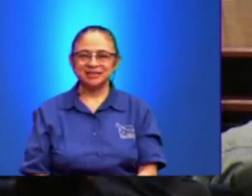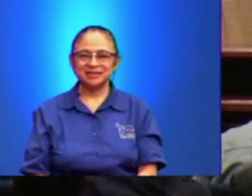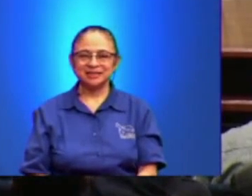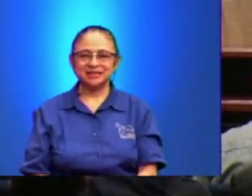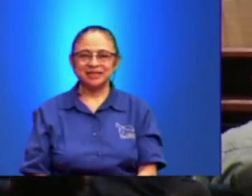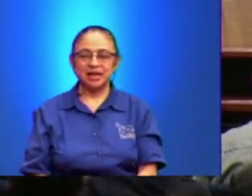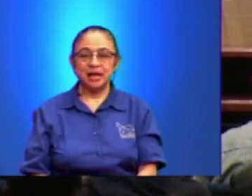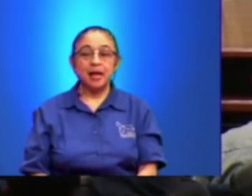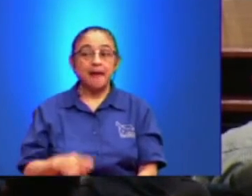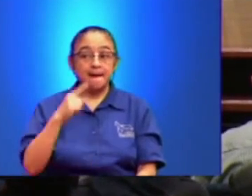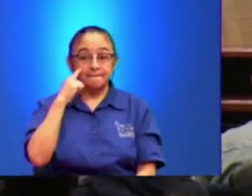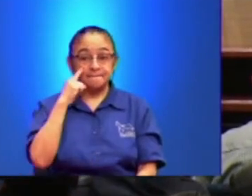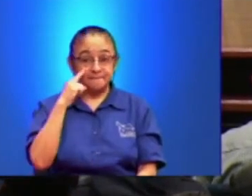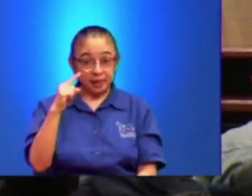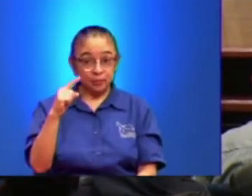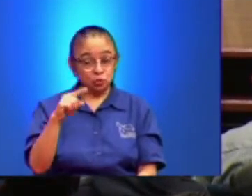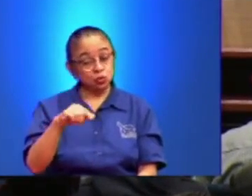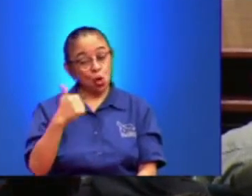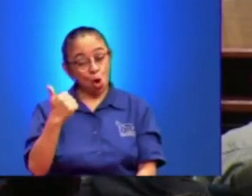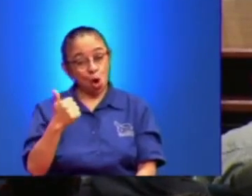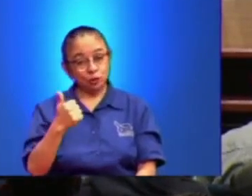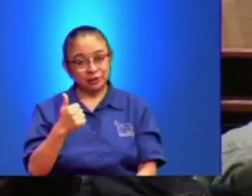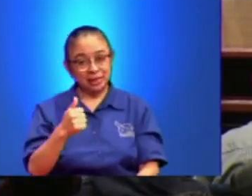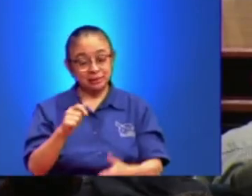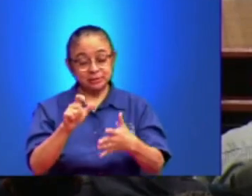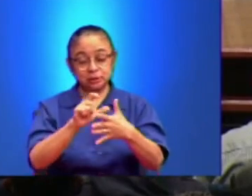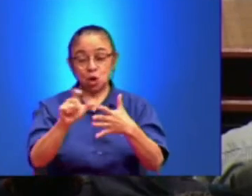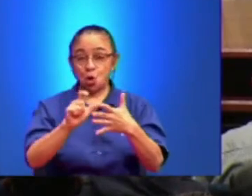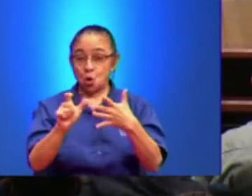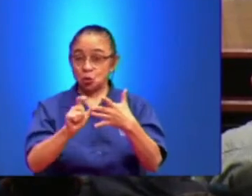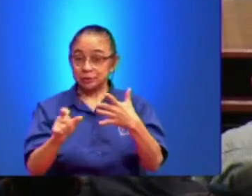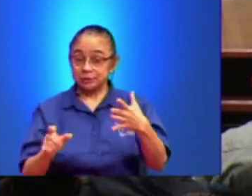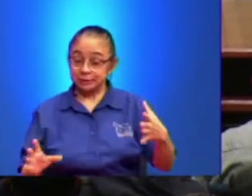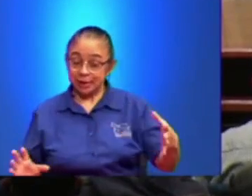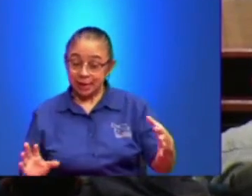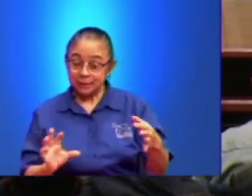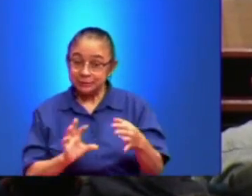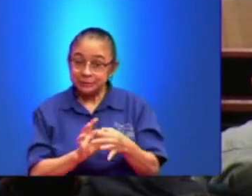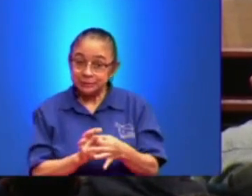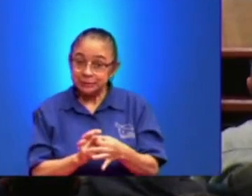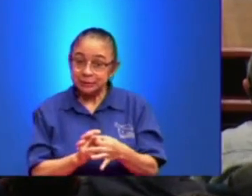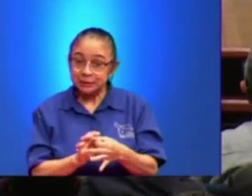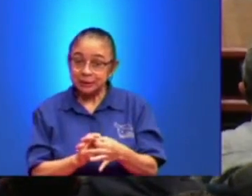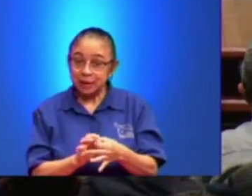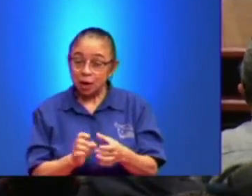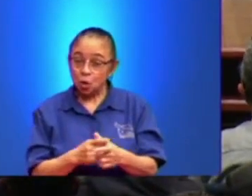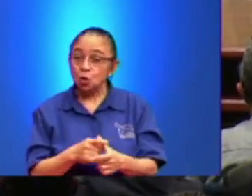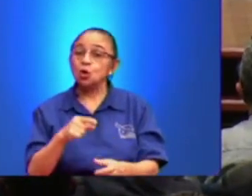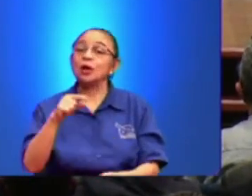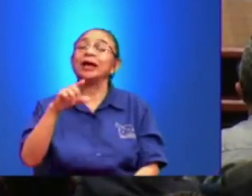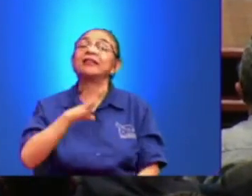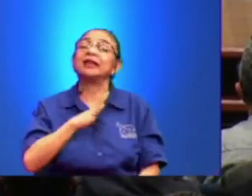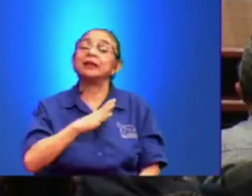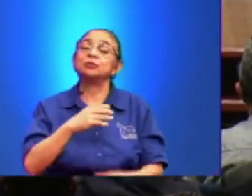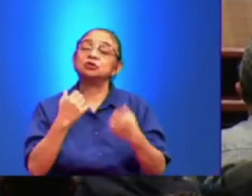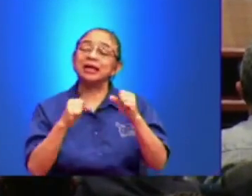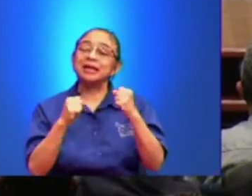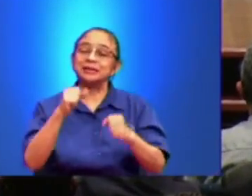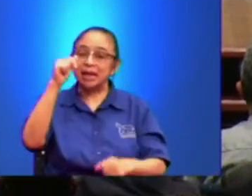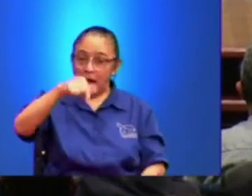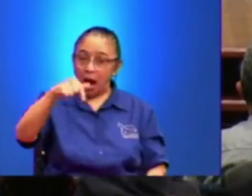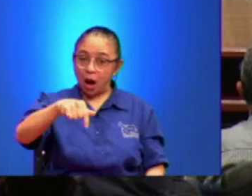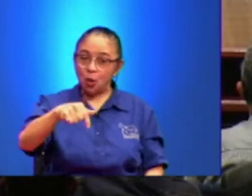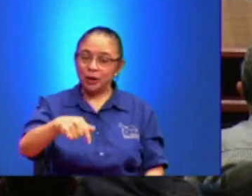aspectos de esto hermano que tenemos que que se asocian con la proclamación que tenemos que hacer ahorita bueno